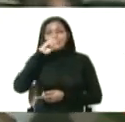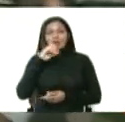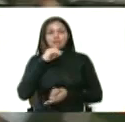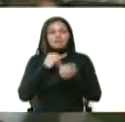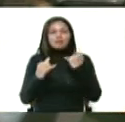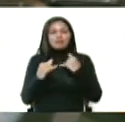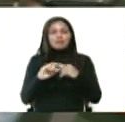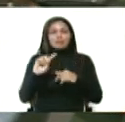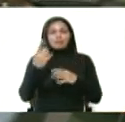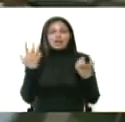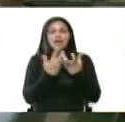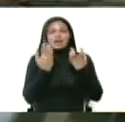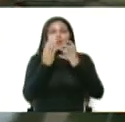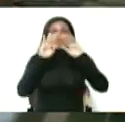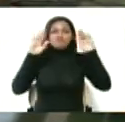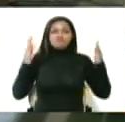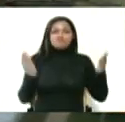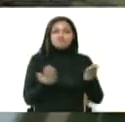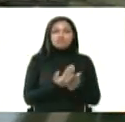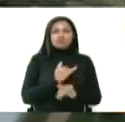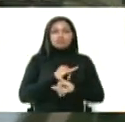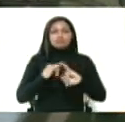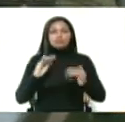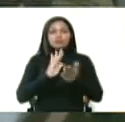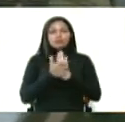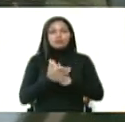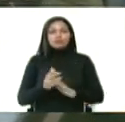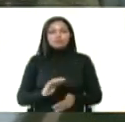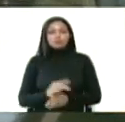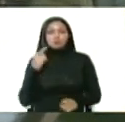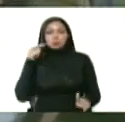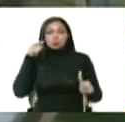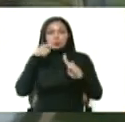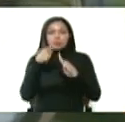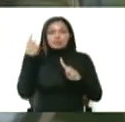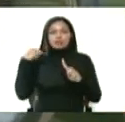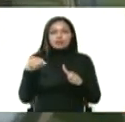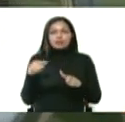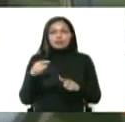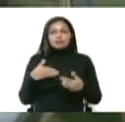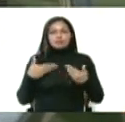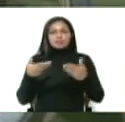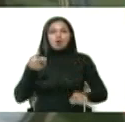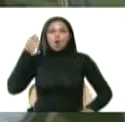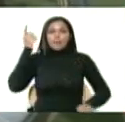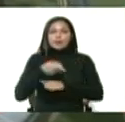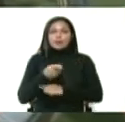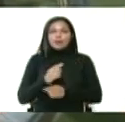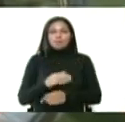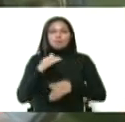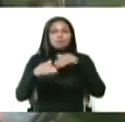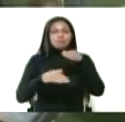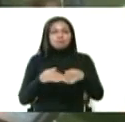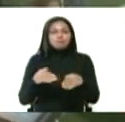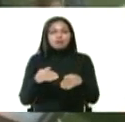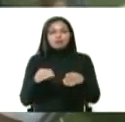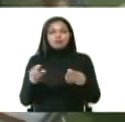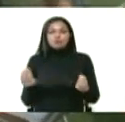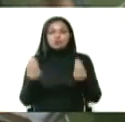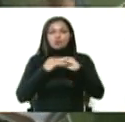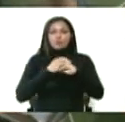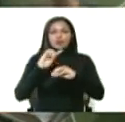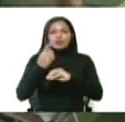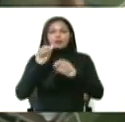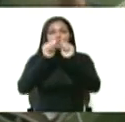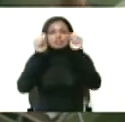terminando la Primera Guerra Mundial, se plantearon y tuvieron que dar por obligación el paso de constituir los